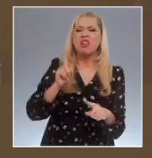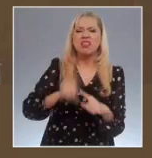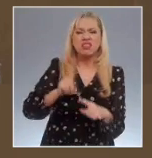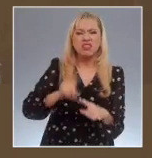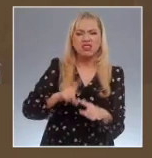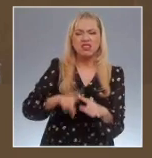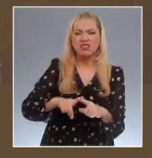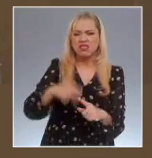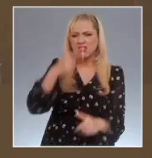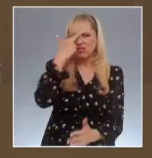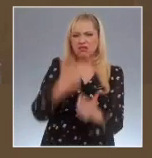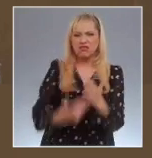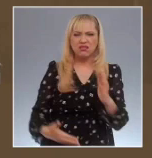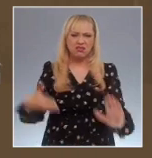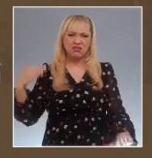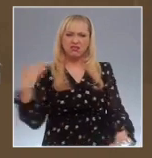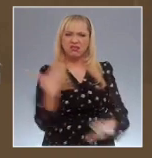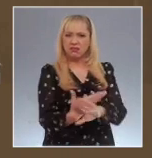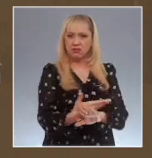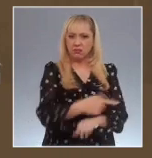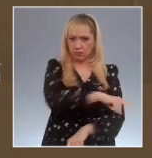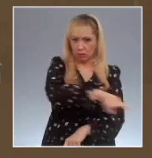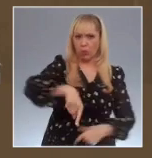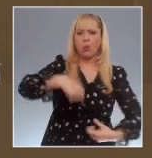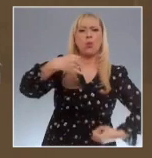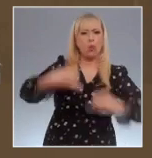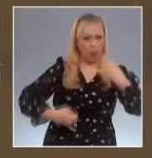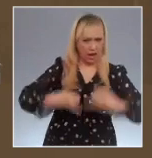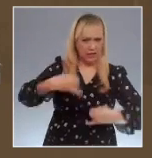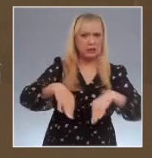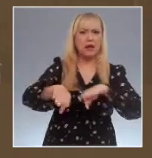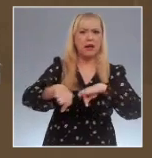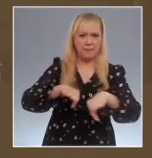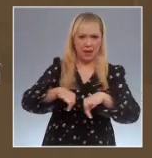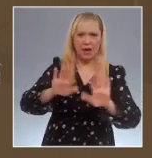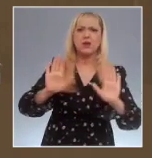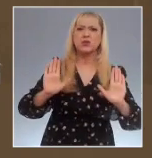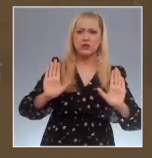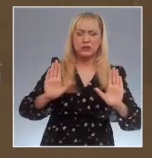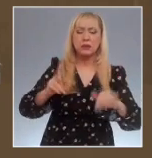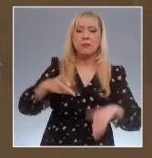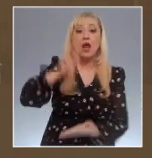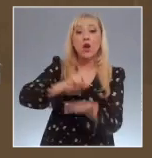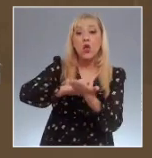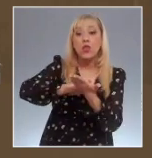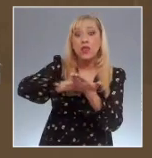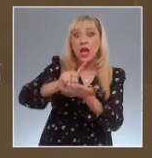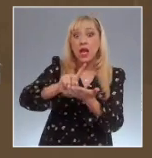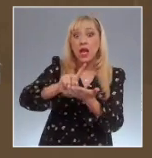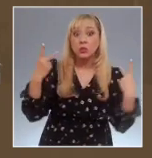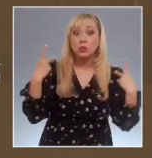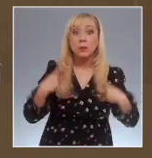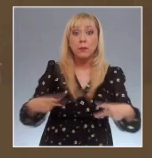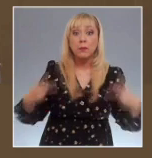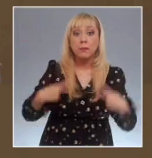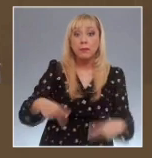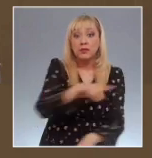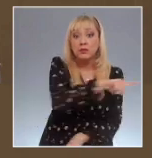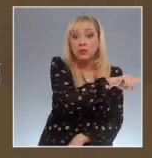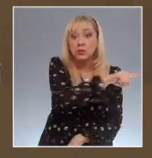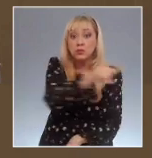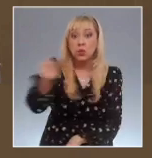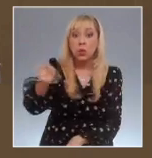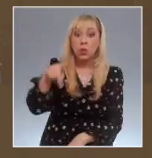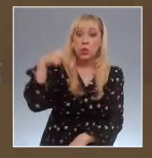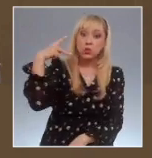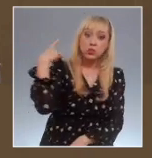los juzgadoras y juzgadores en general, sino del derecho humano de nuestros pueblos que requieren